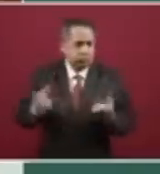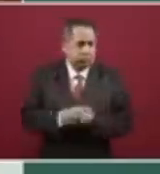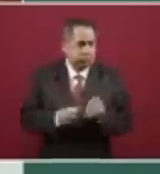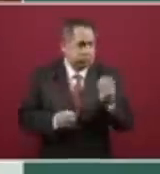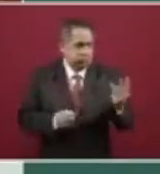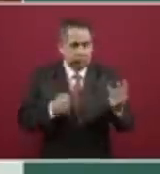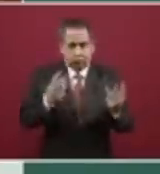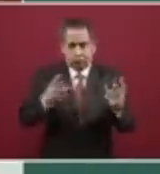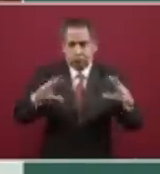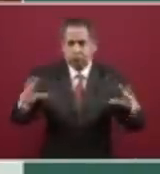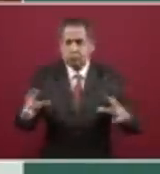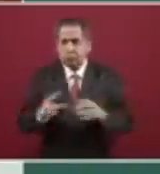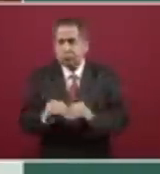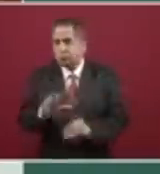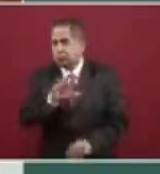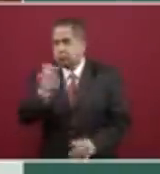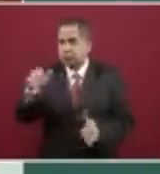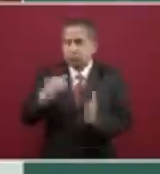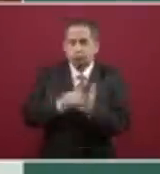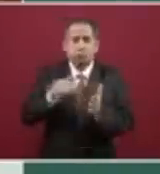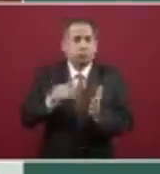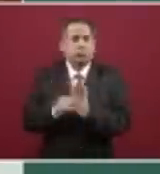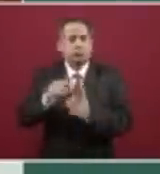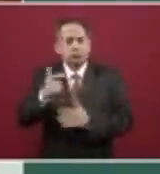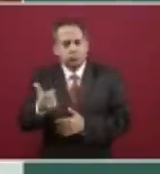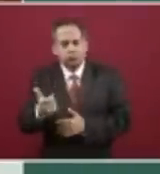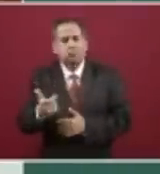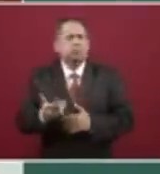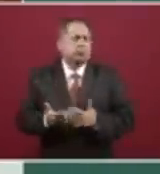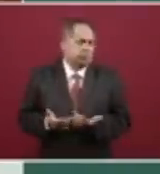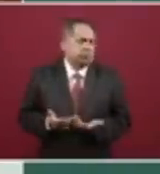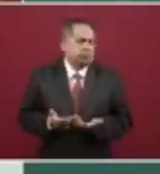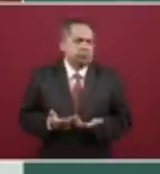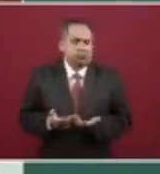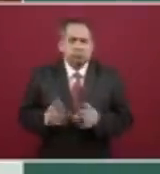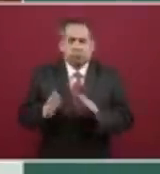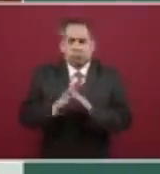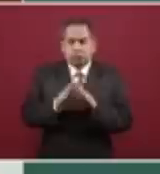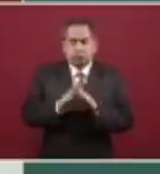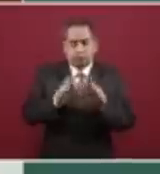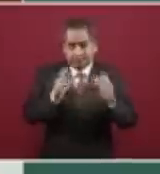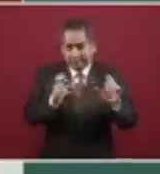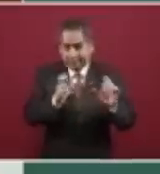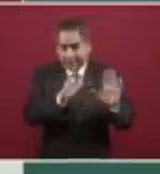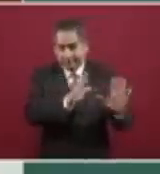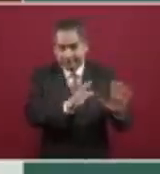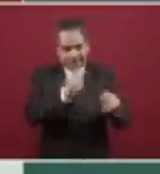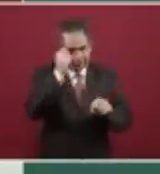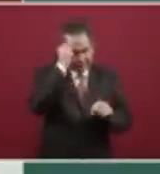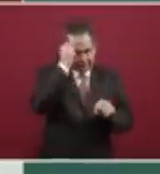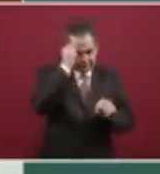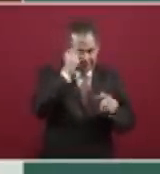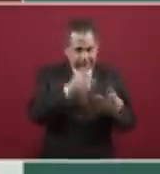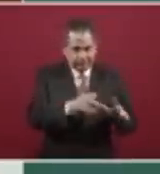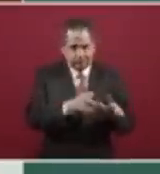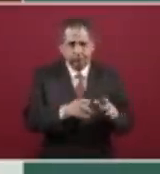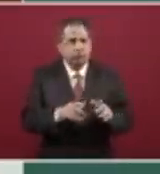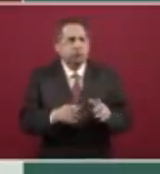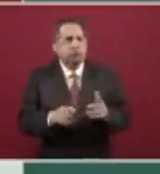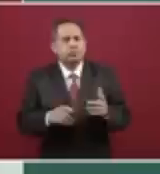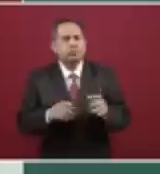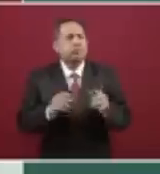500 mil millones de pesos para poder hacer comparación con el esquema de la pérdida de instalaciones